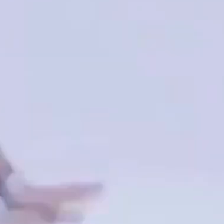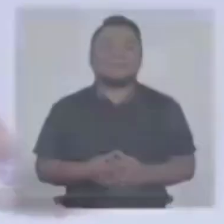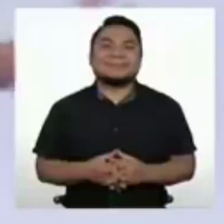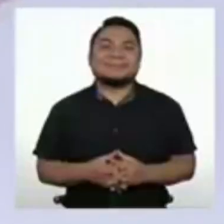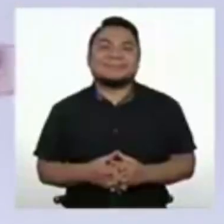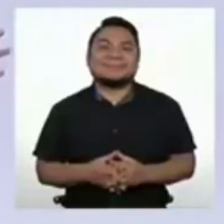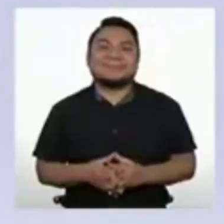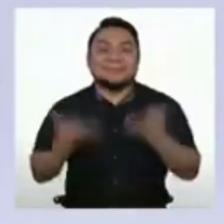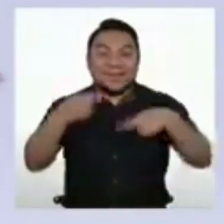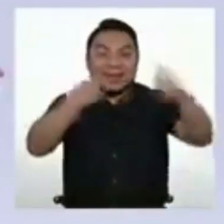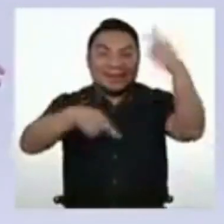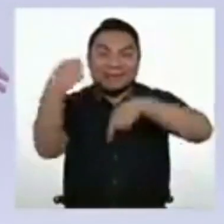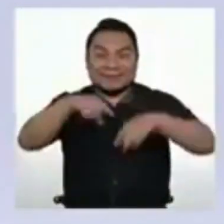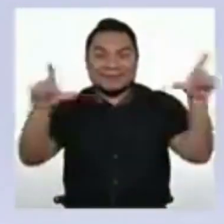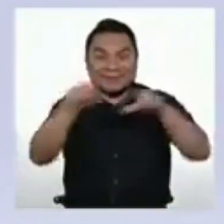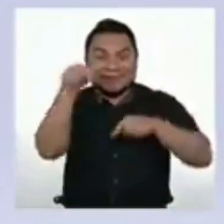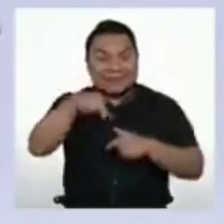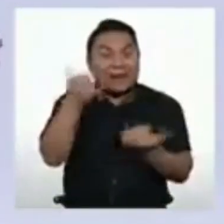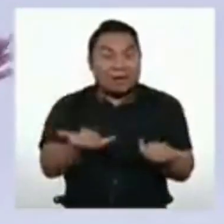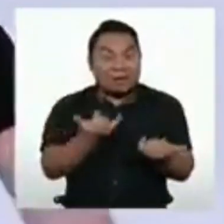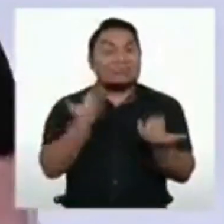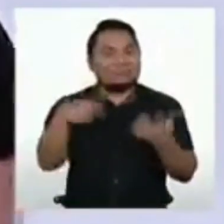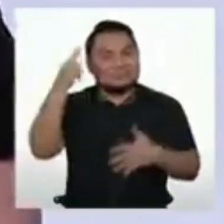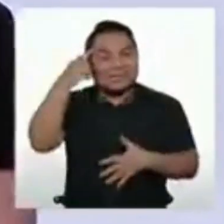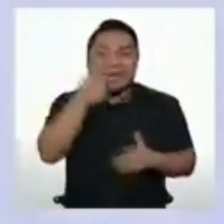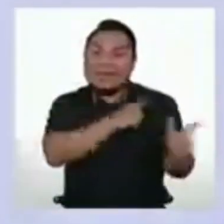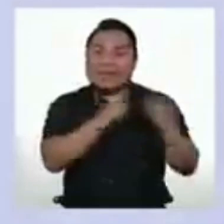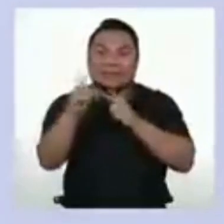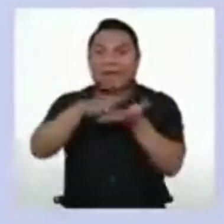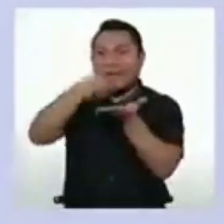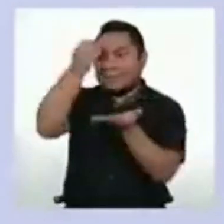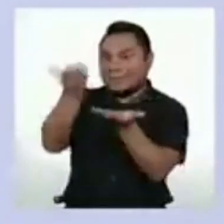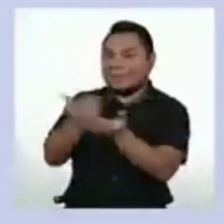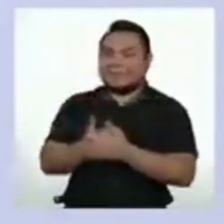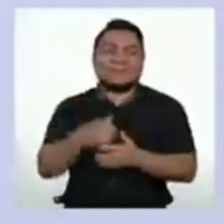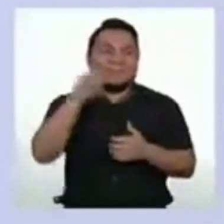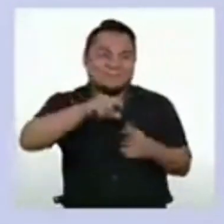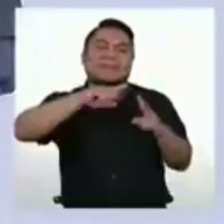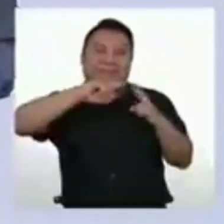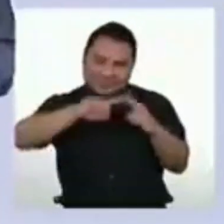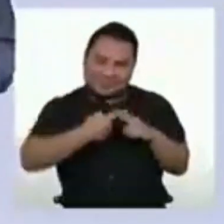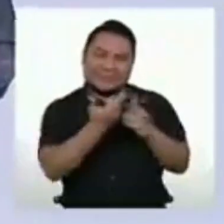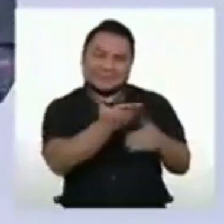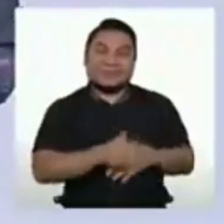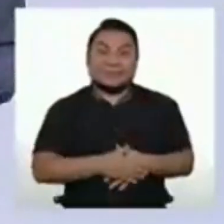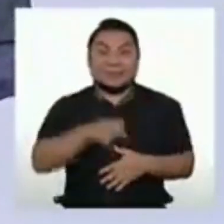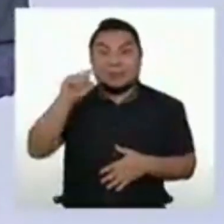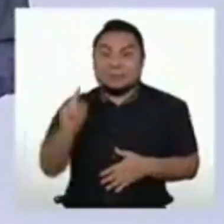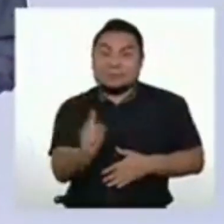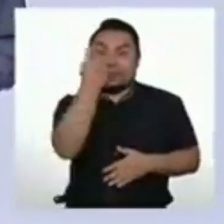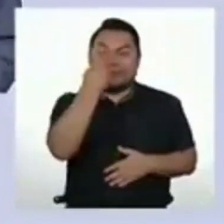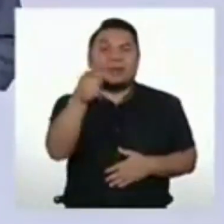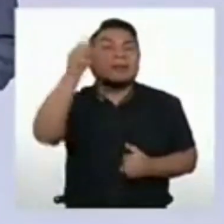Y ya regresamos aquí al programa y listo, estamos completamente listos, profesor. Entonces, empecemos. En primer